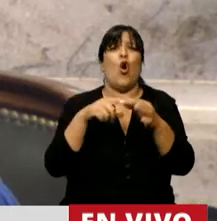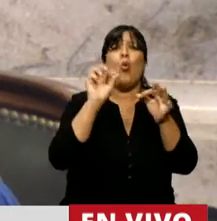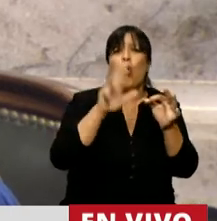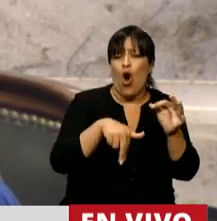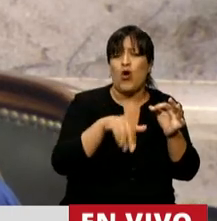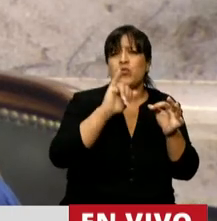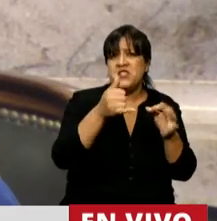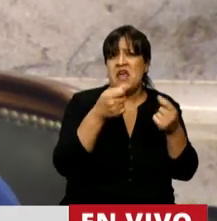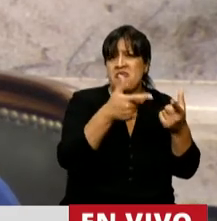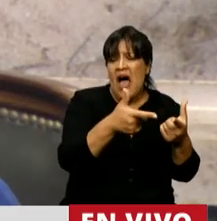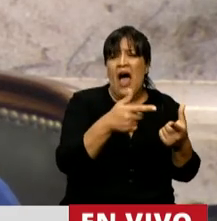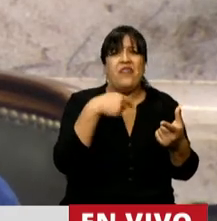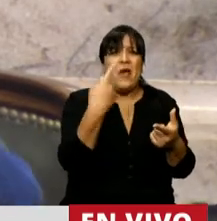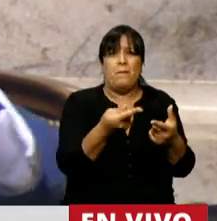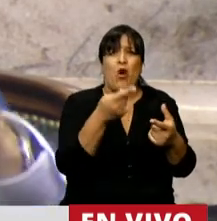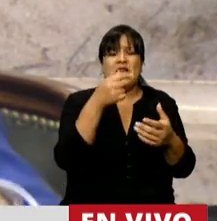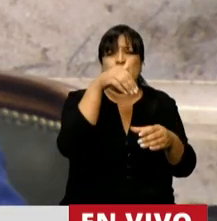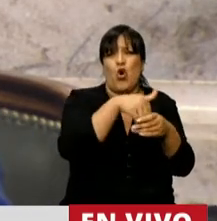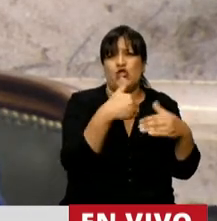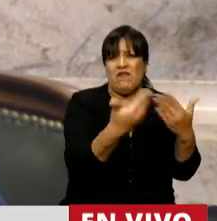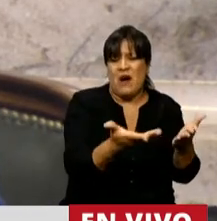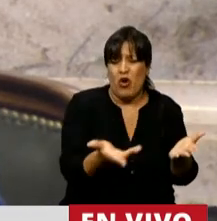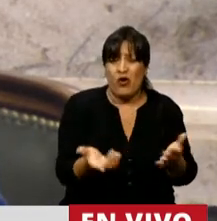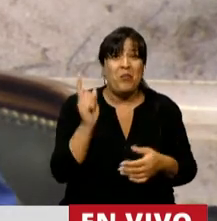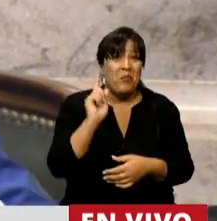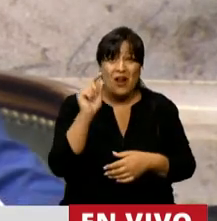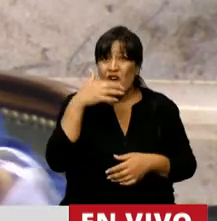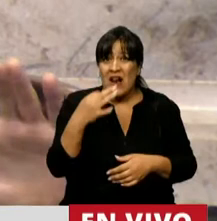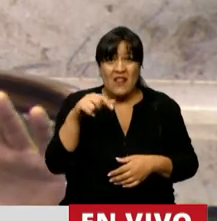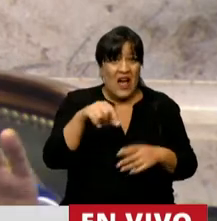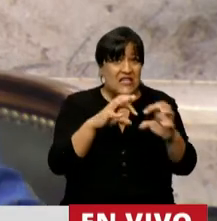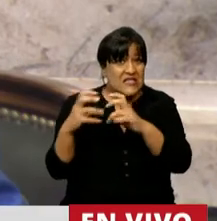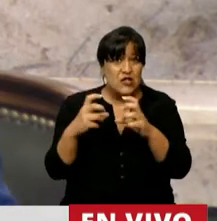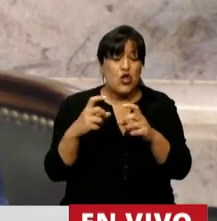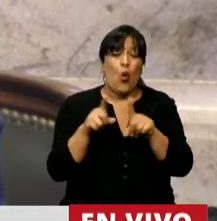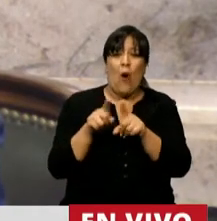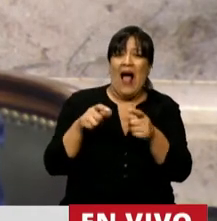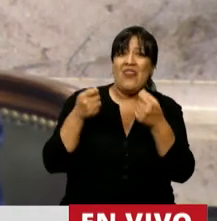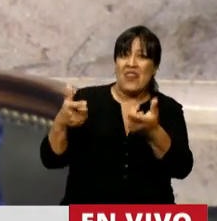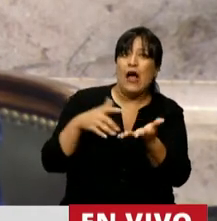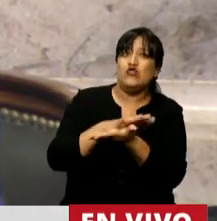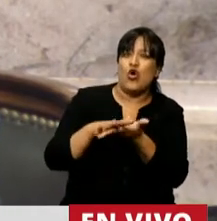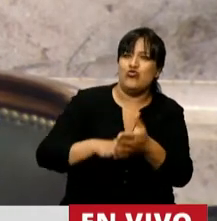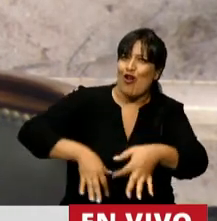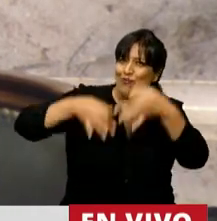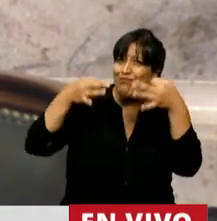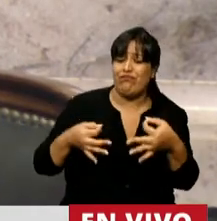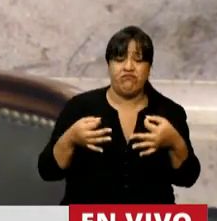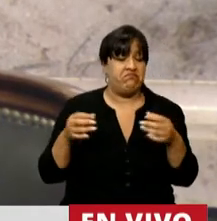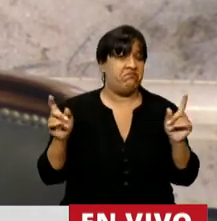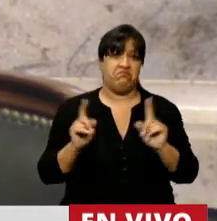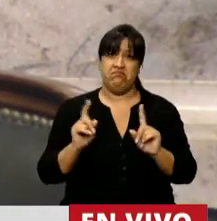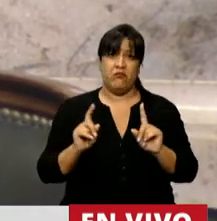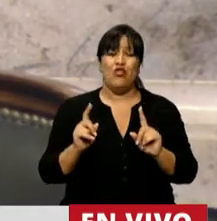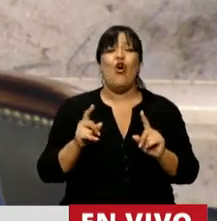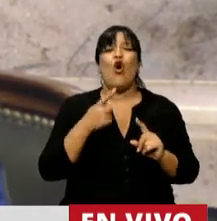afirmativamente. Es otra sesión donde no vamos a resolver ningún problema de fondo. Y cuando me refiero a que no